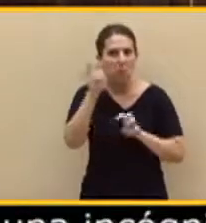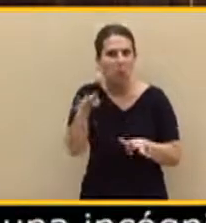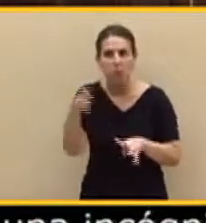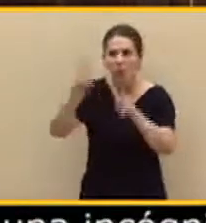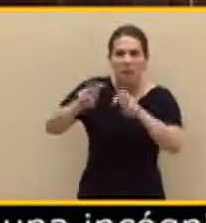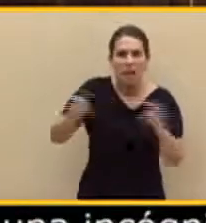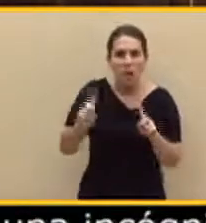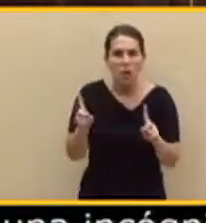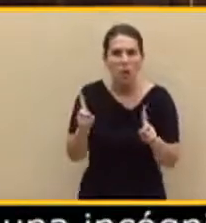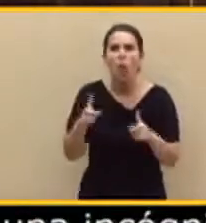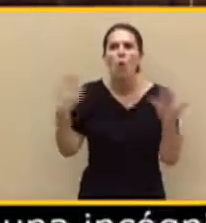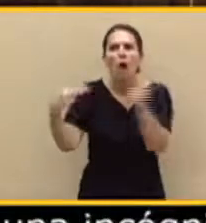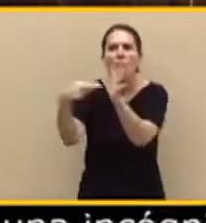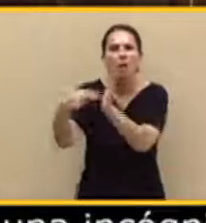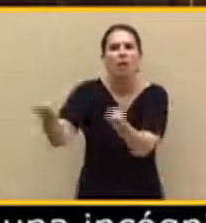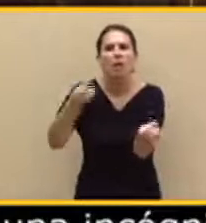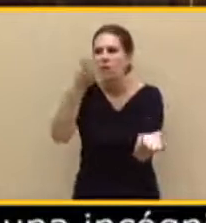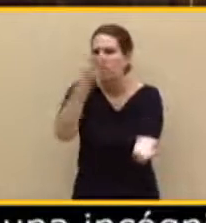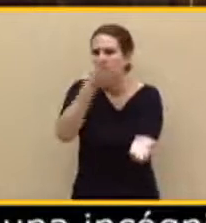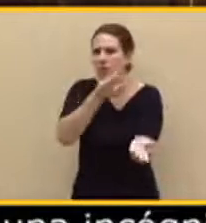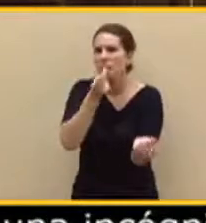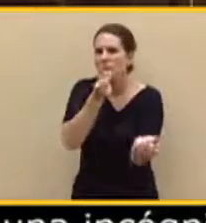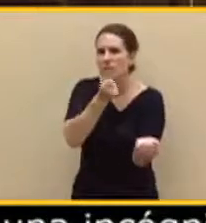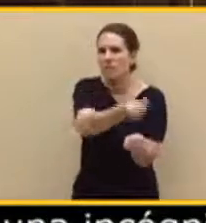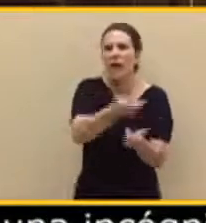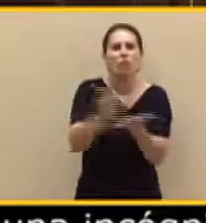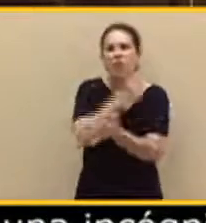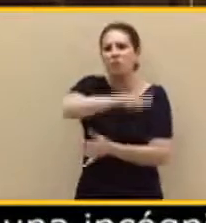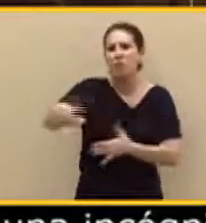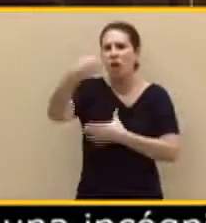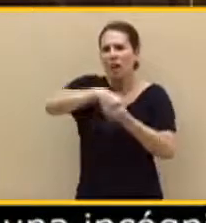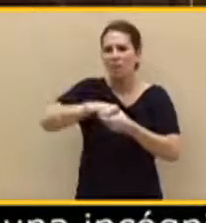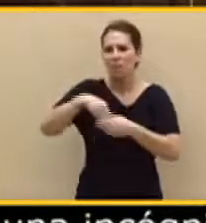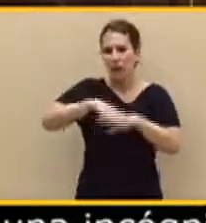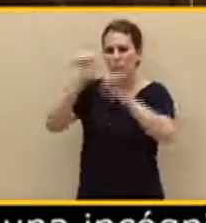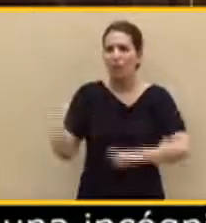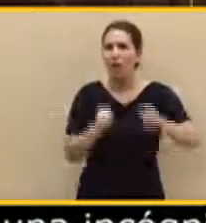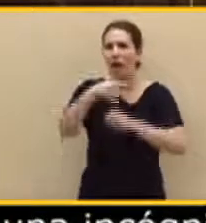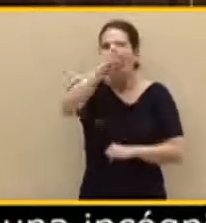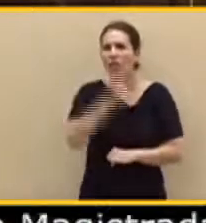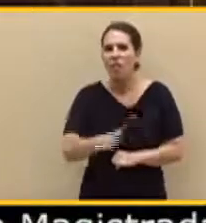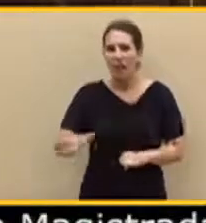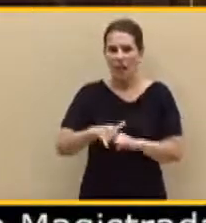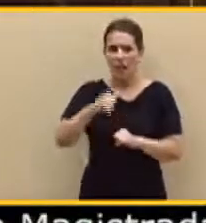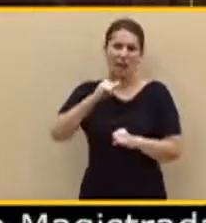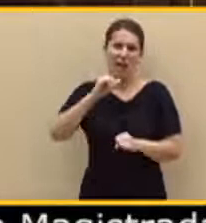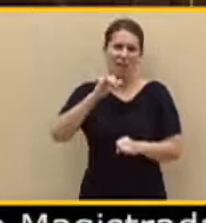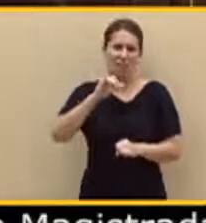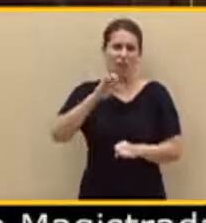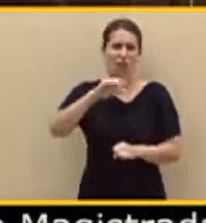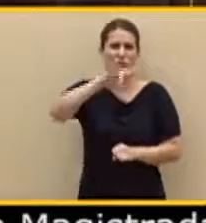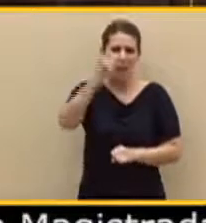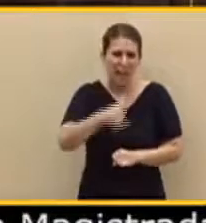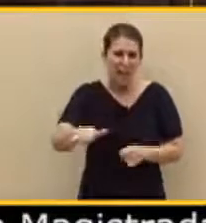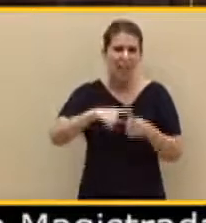que le estaba pasando información a todas las personas que estaban implicadas en proteger a Ignacio González, a Edmundo Rodríguez Sobrino y a todos los corruptos de la trama